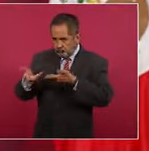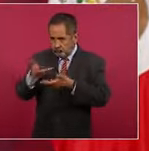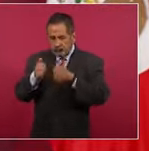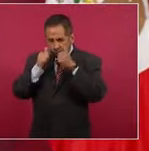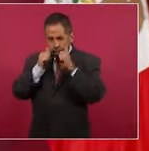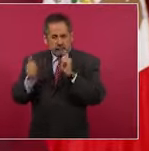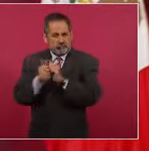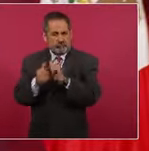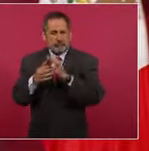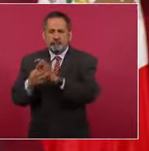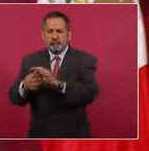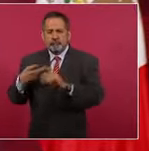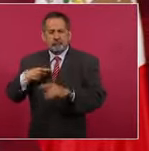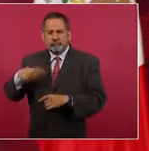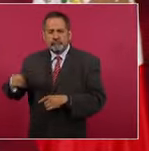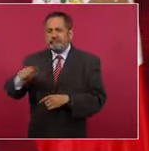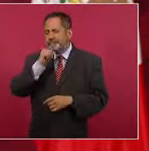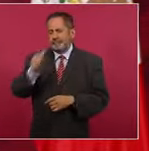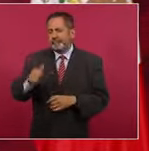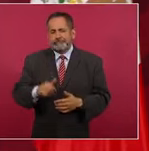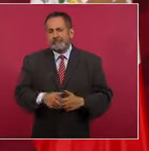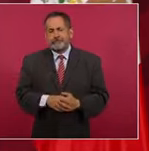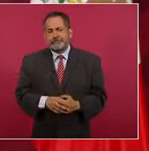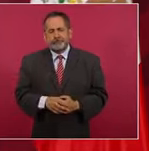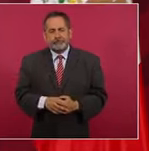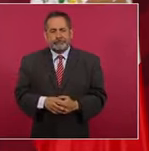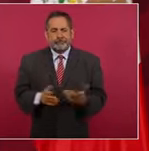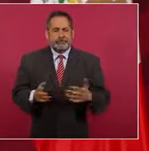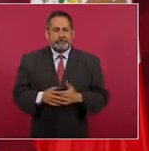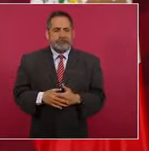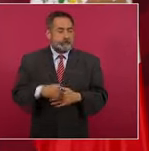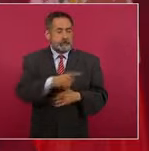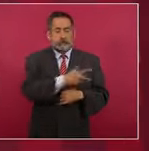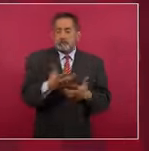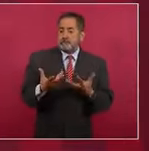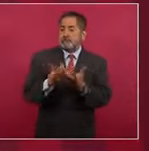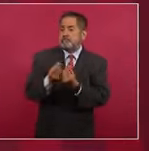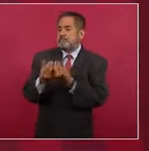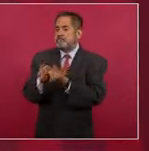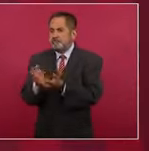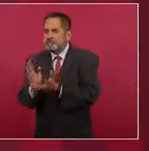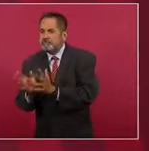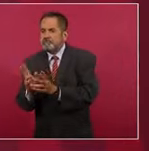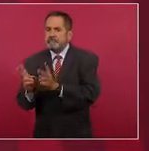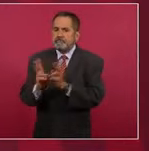con el pueblo, como no conviven con el pueblo,